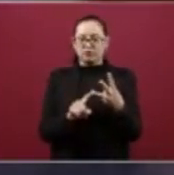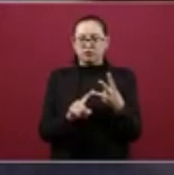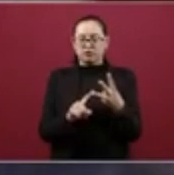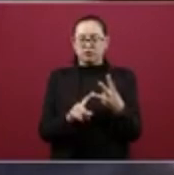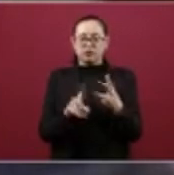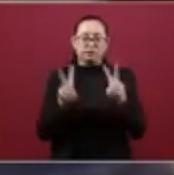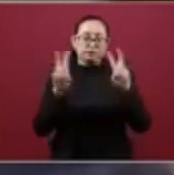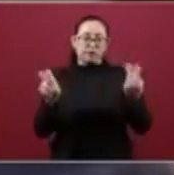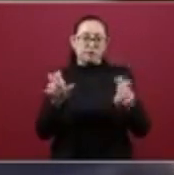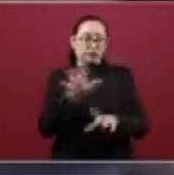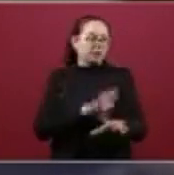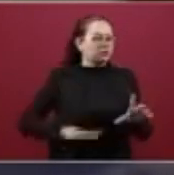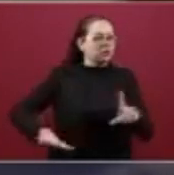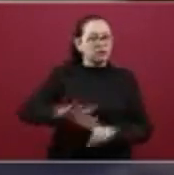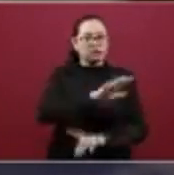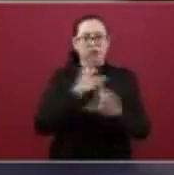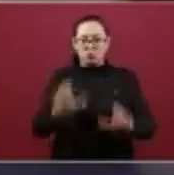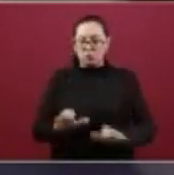seguridad.